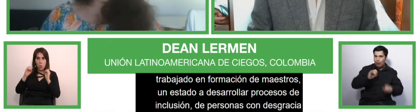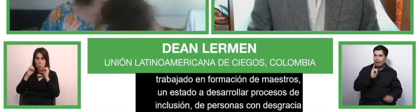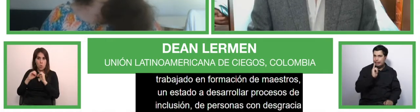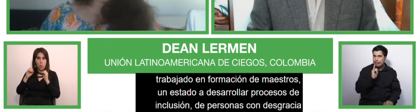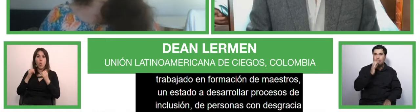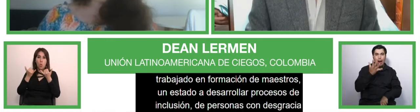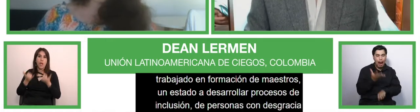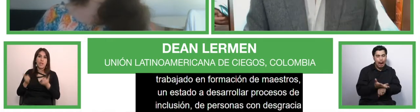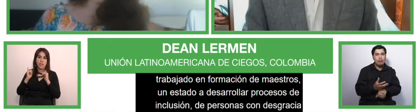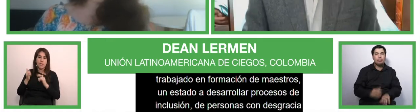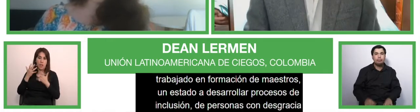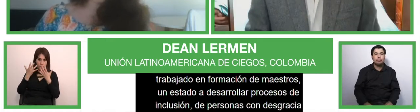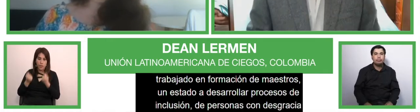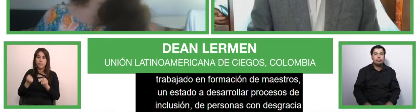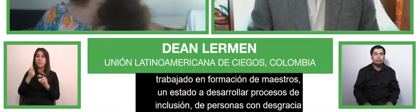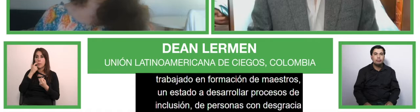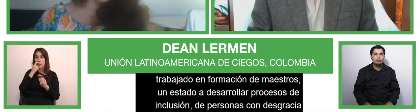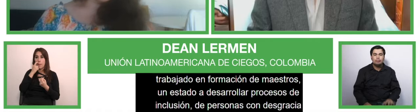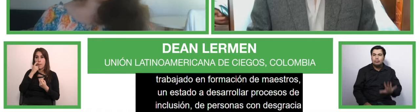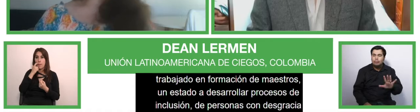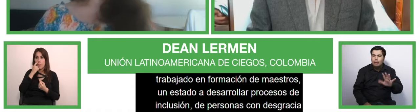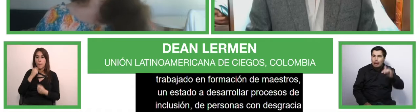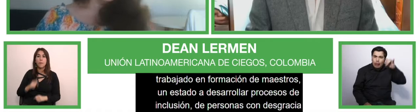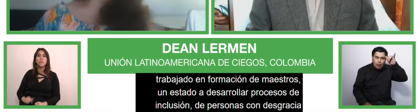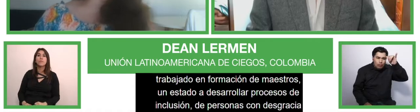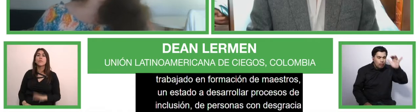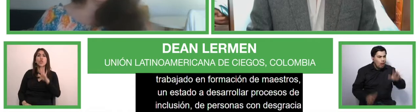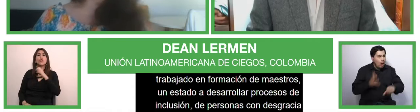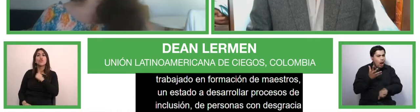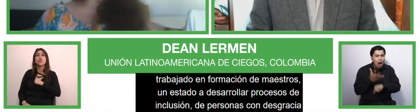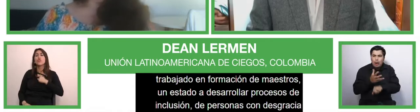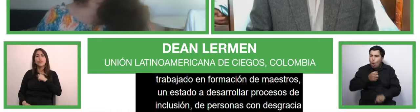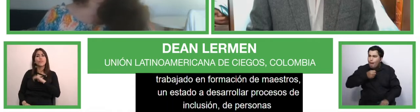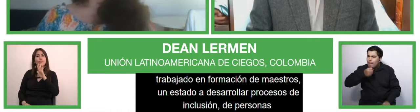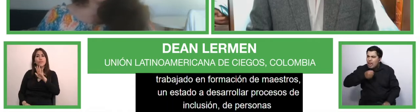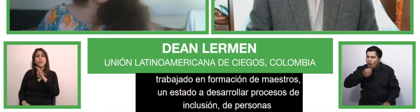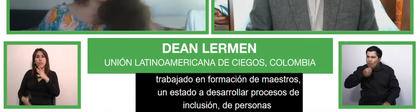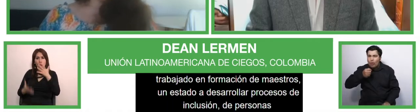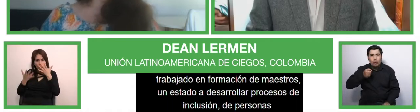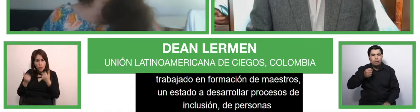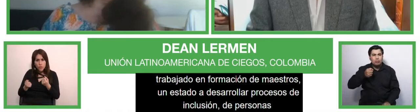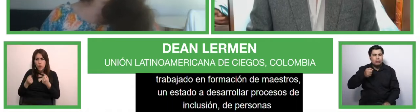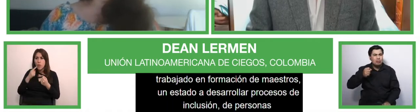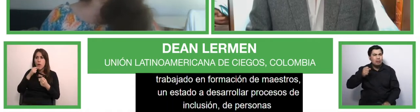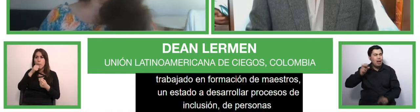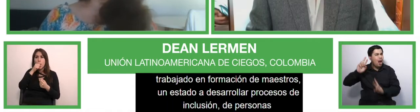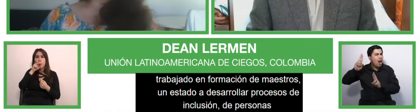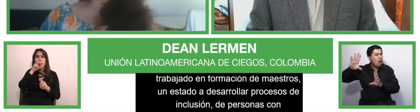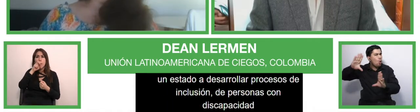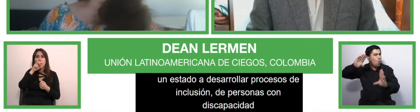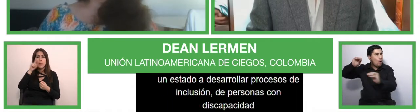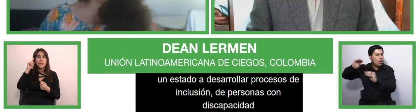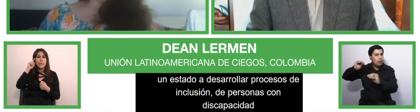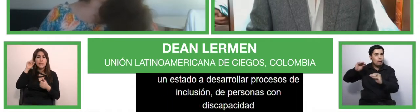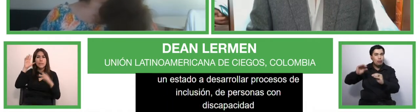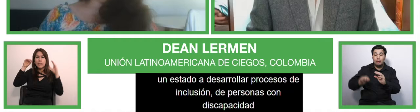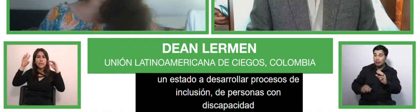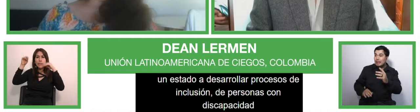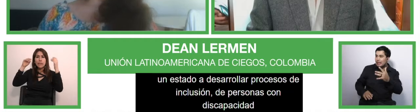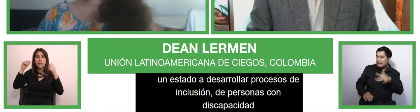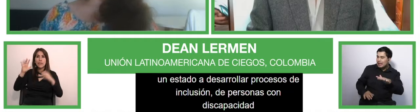Yo creo que pasa que hay un micrófono abierto. Sí, sí. Un poquito. Ahí ya